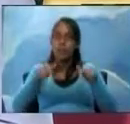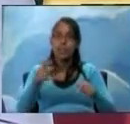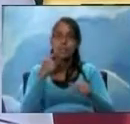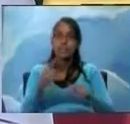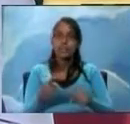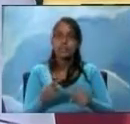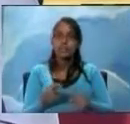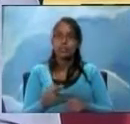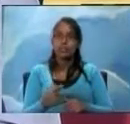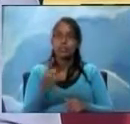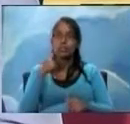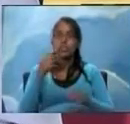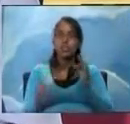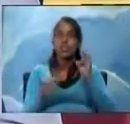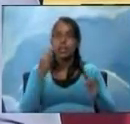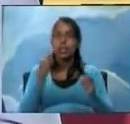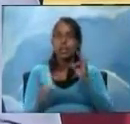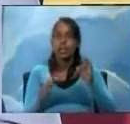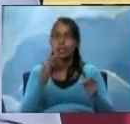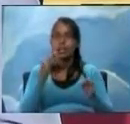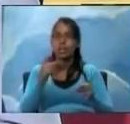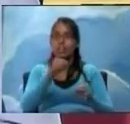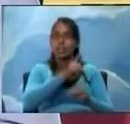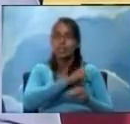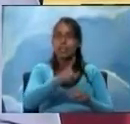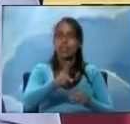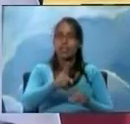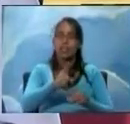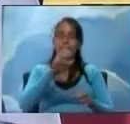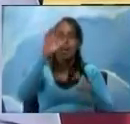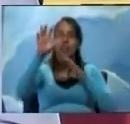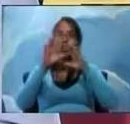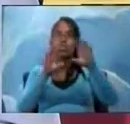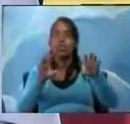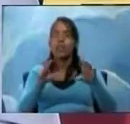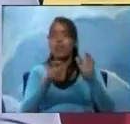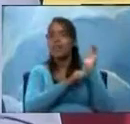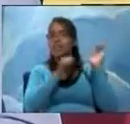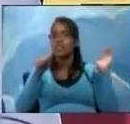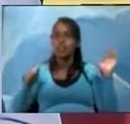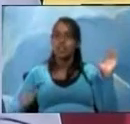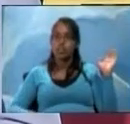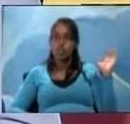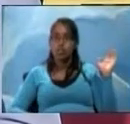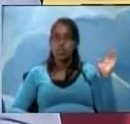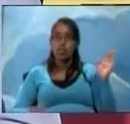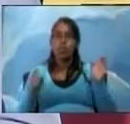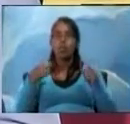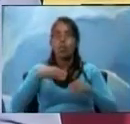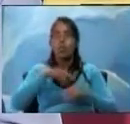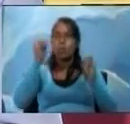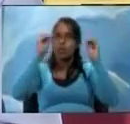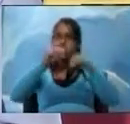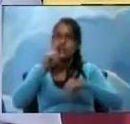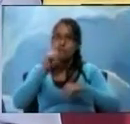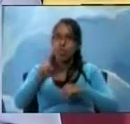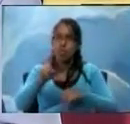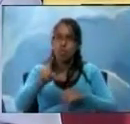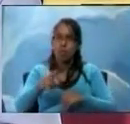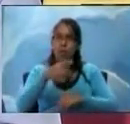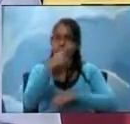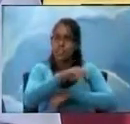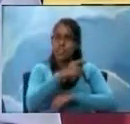dice el título, el juicio de las naciones. El Señor nos va a poner uno a